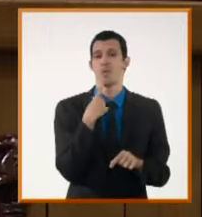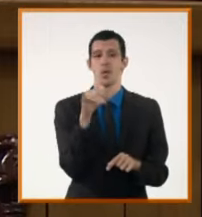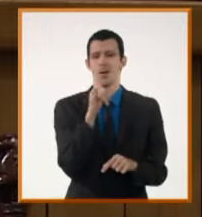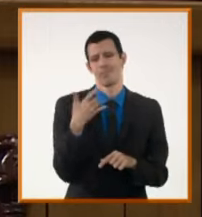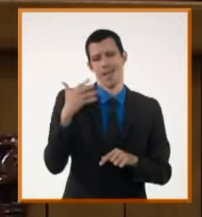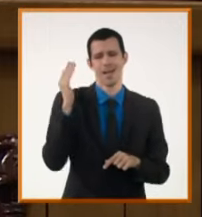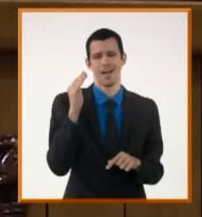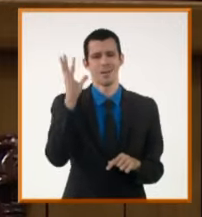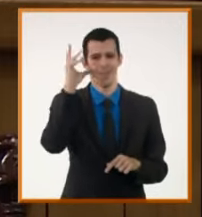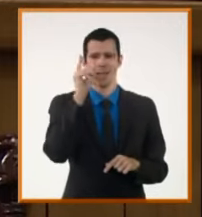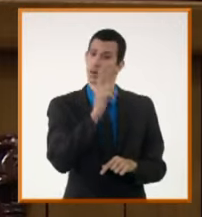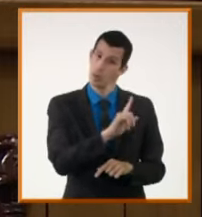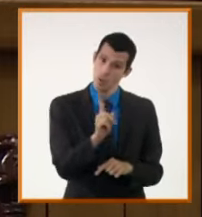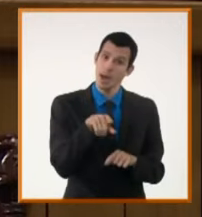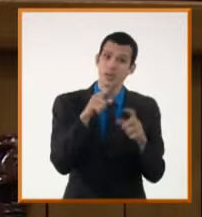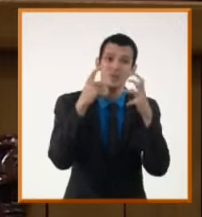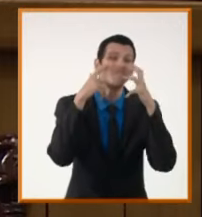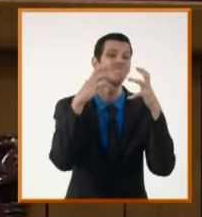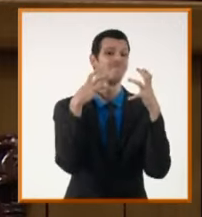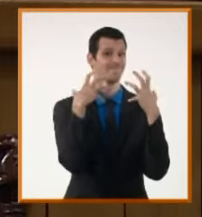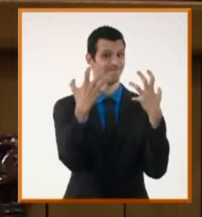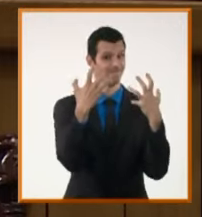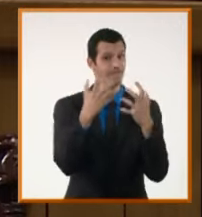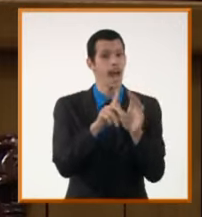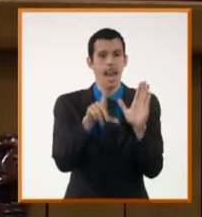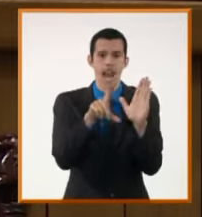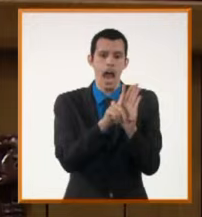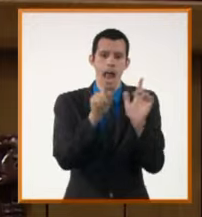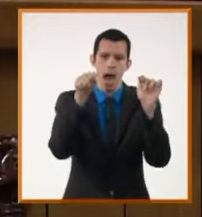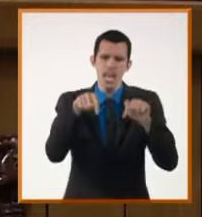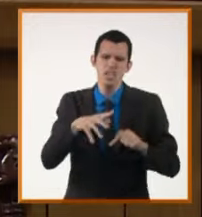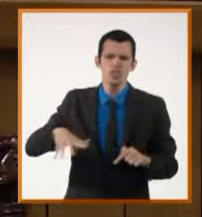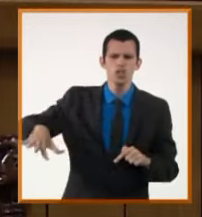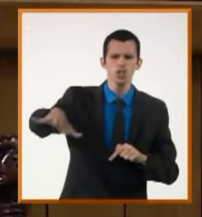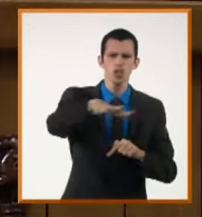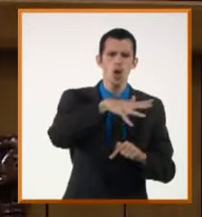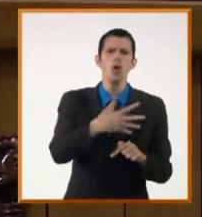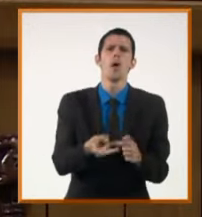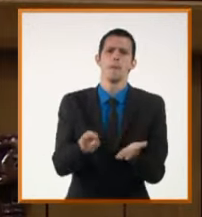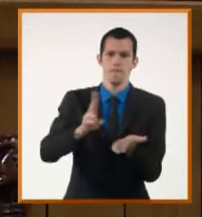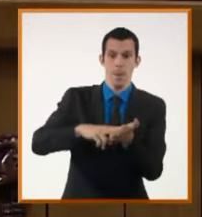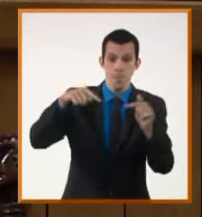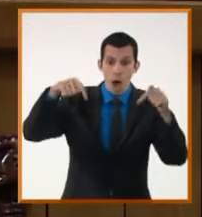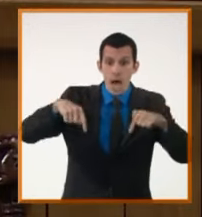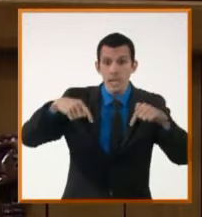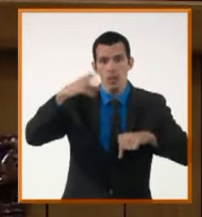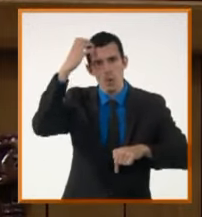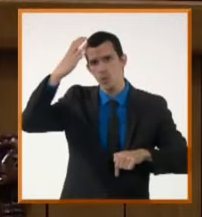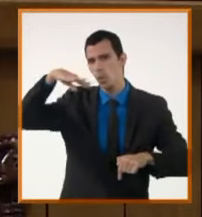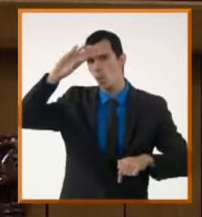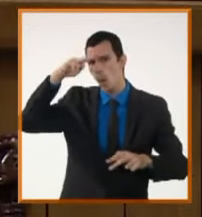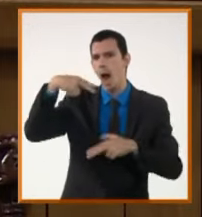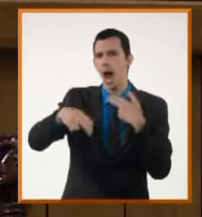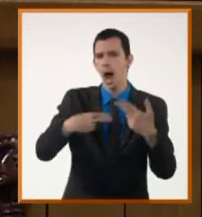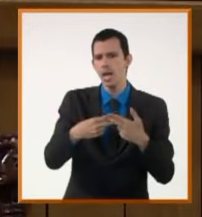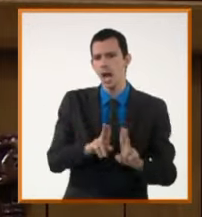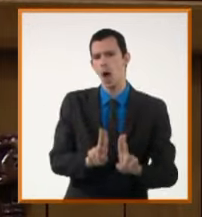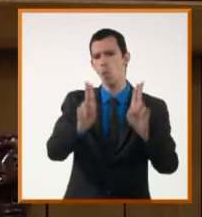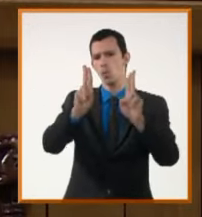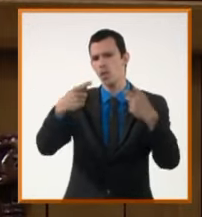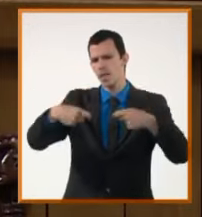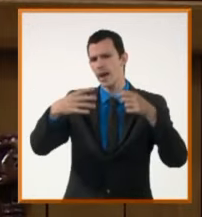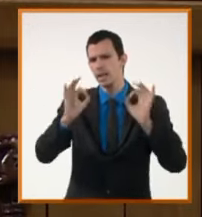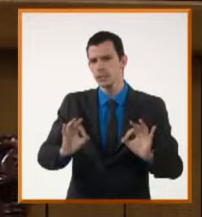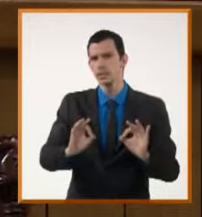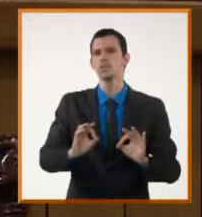incluso hemos identificado que tenemos que hacer un chequeo mensual de cómo se están comportando los gastos presupuestarios.